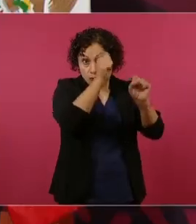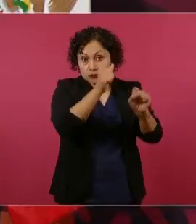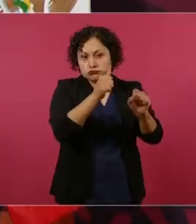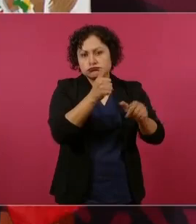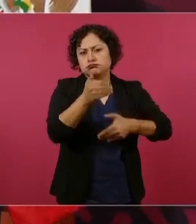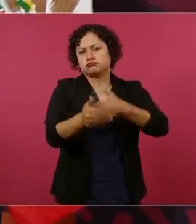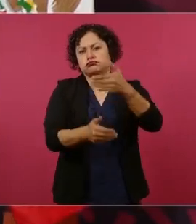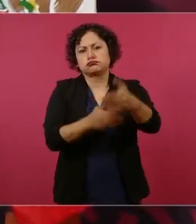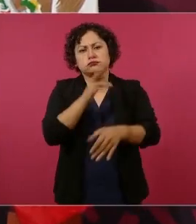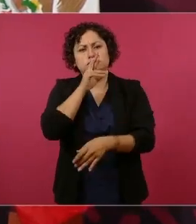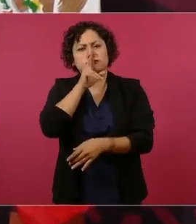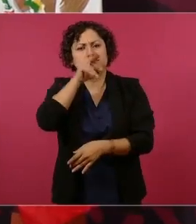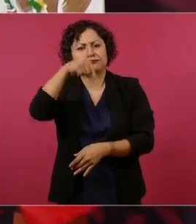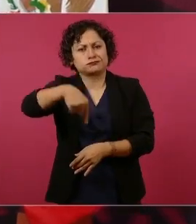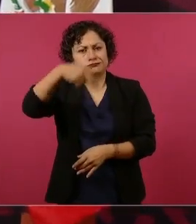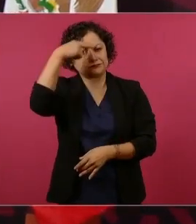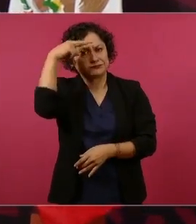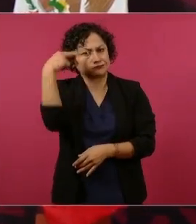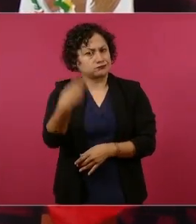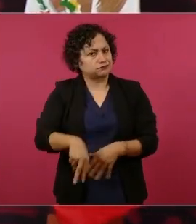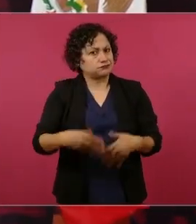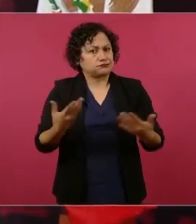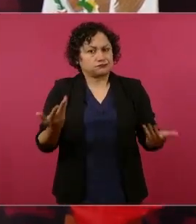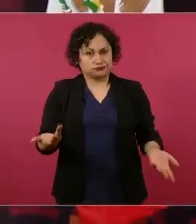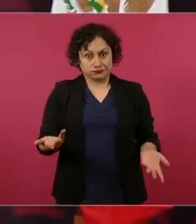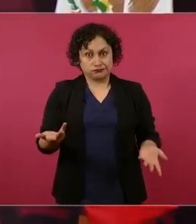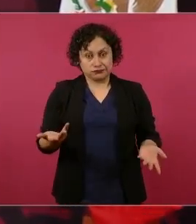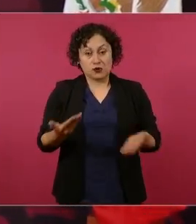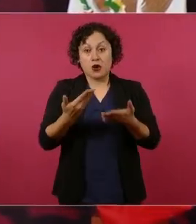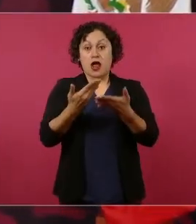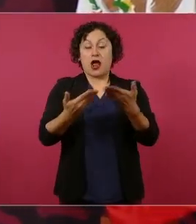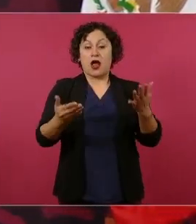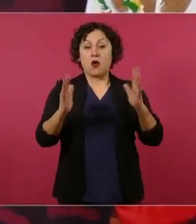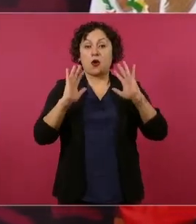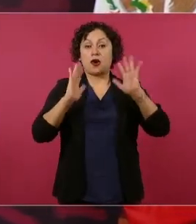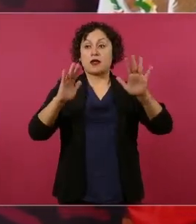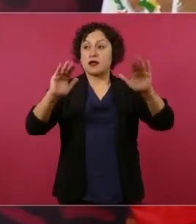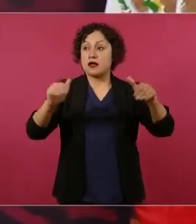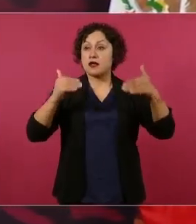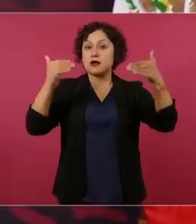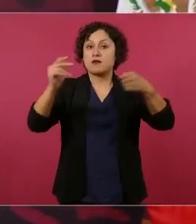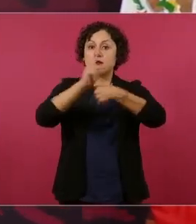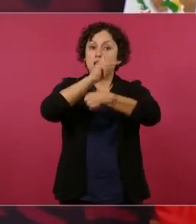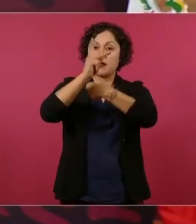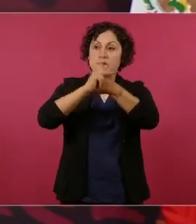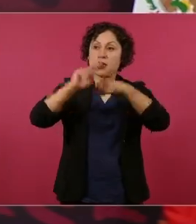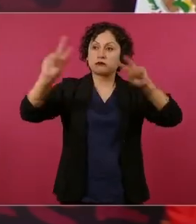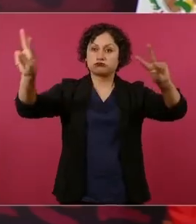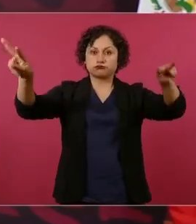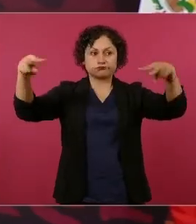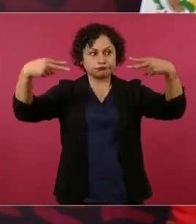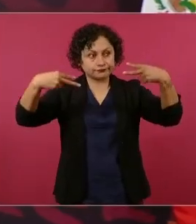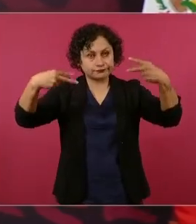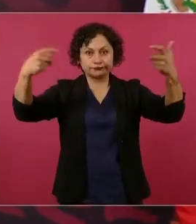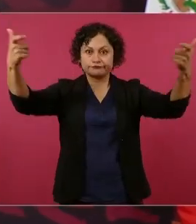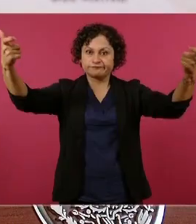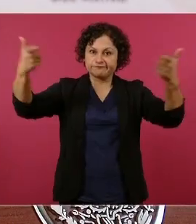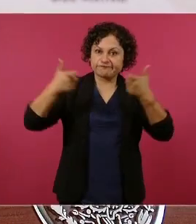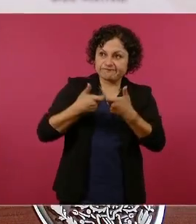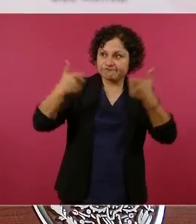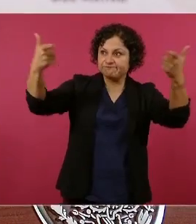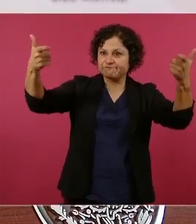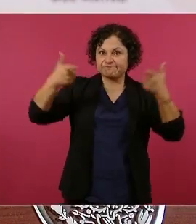eso ha crecido la inversión extranjera como nunca en el país.